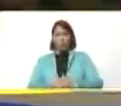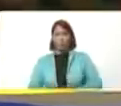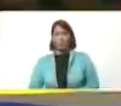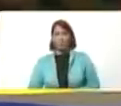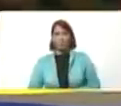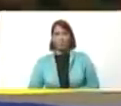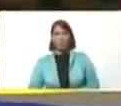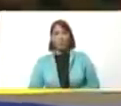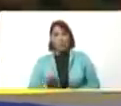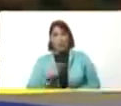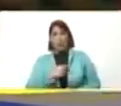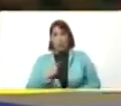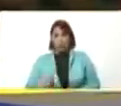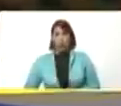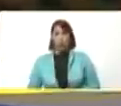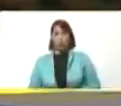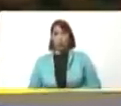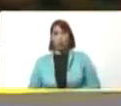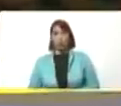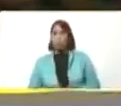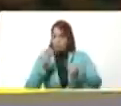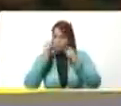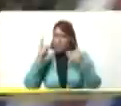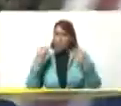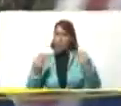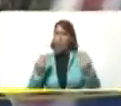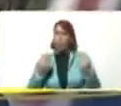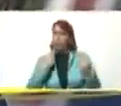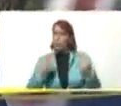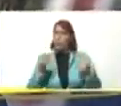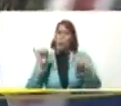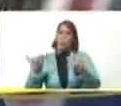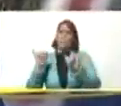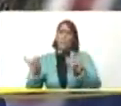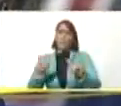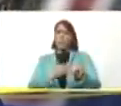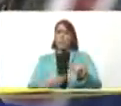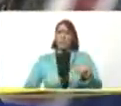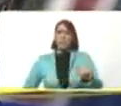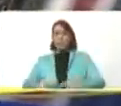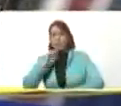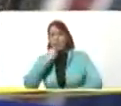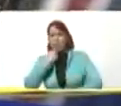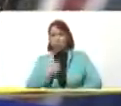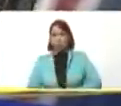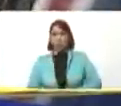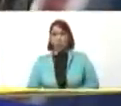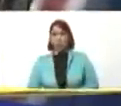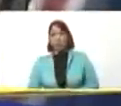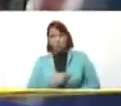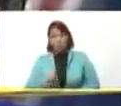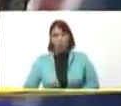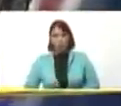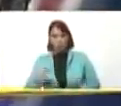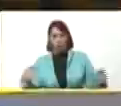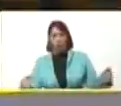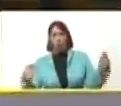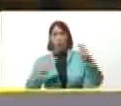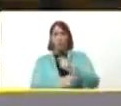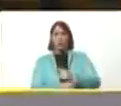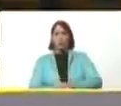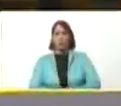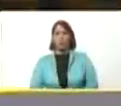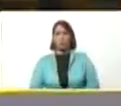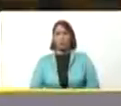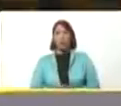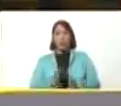Ahí está la China. Es impresionante, lo dijo el presidente Putin ayer. La China se ha convertido